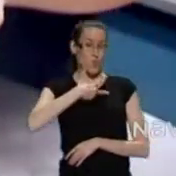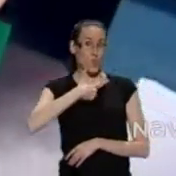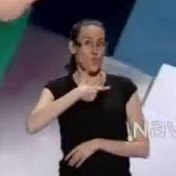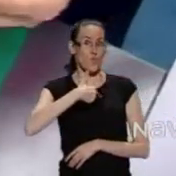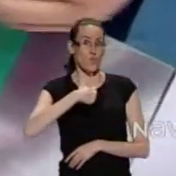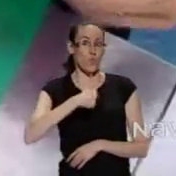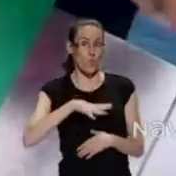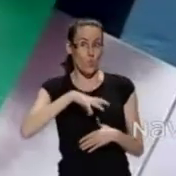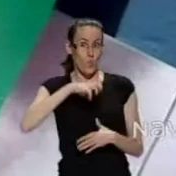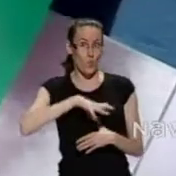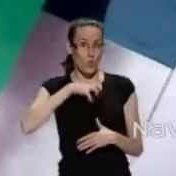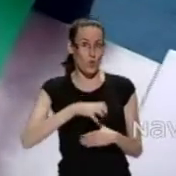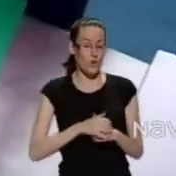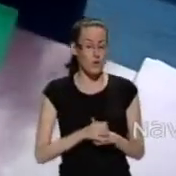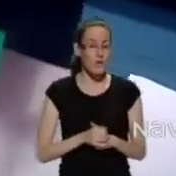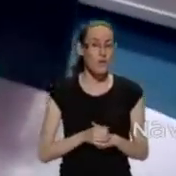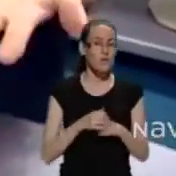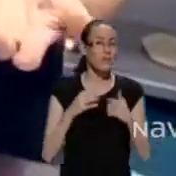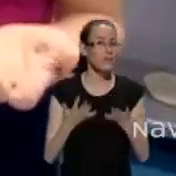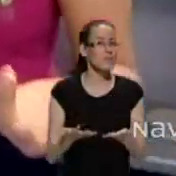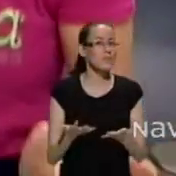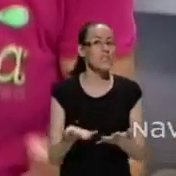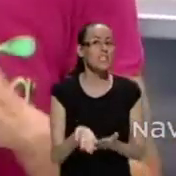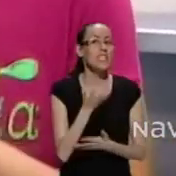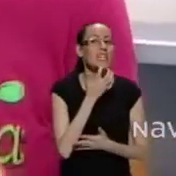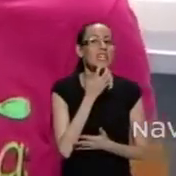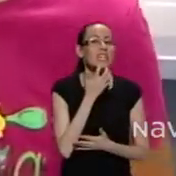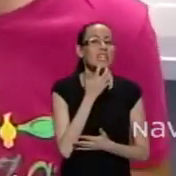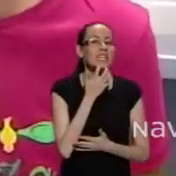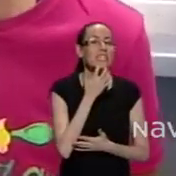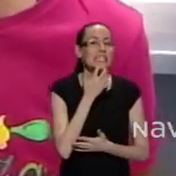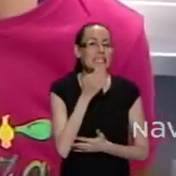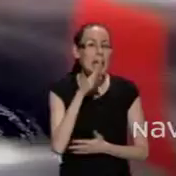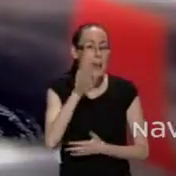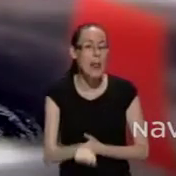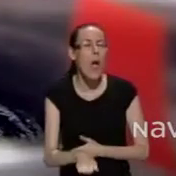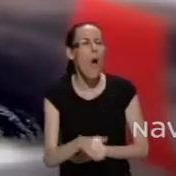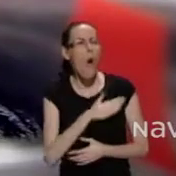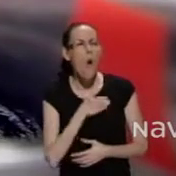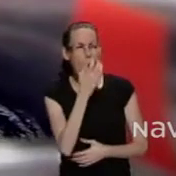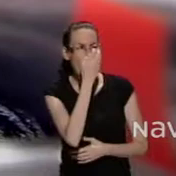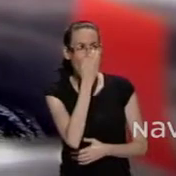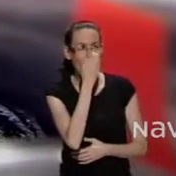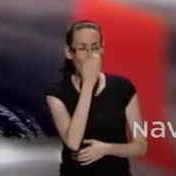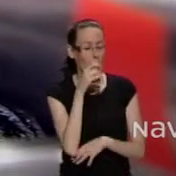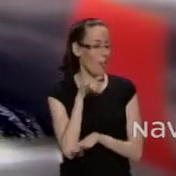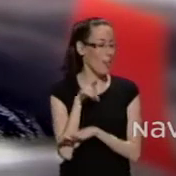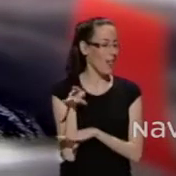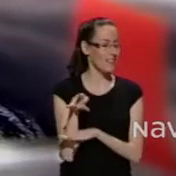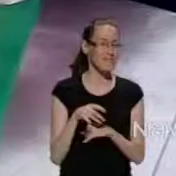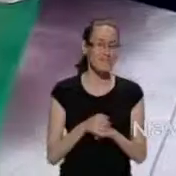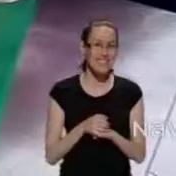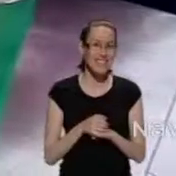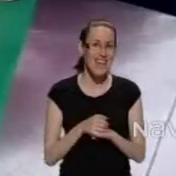para los niños que normalmente solo quieren tomate pero no quieren comer verduras. Entonces, los engañamos así de bien. Las algas nos van a dar minerales tan